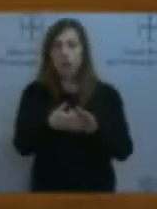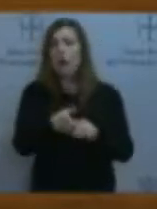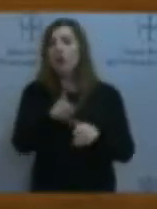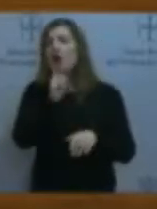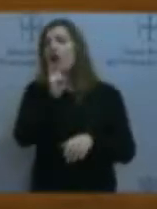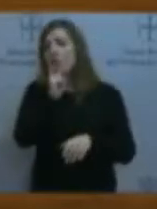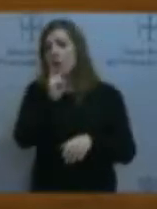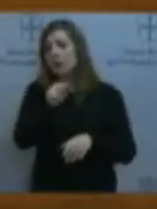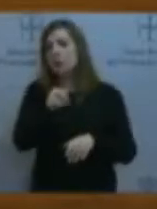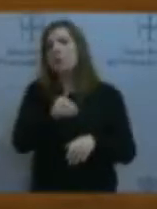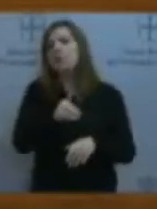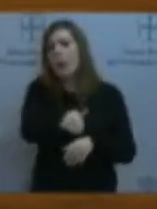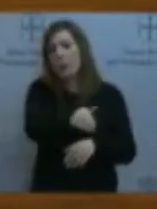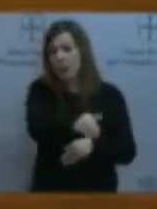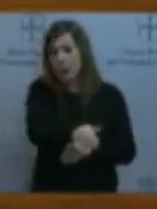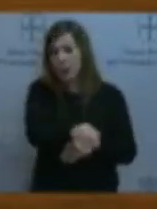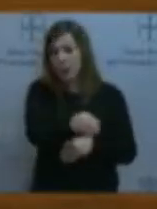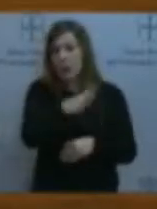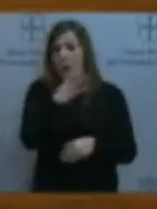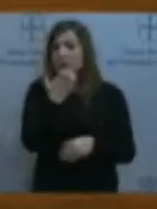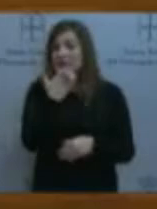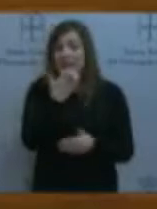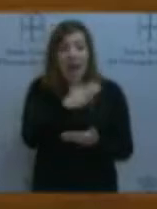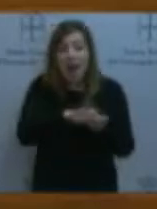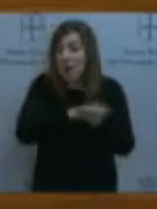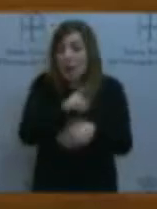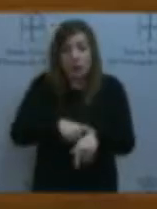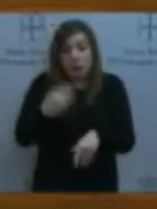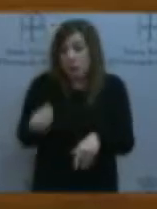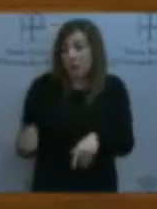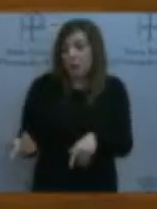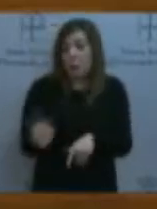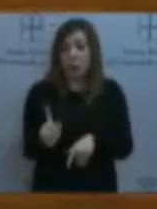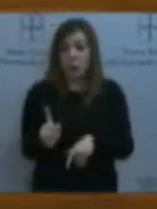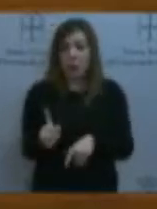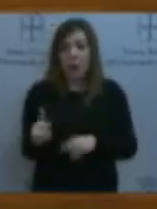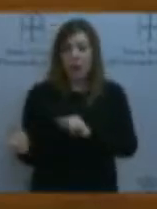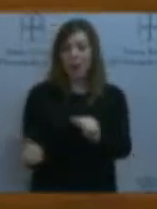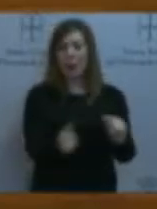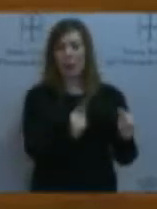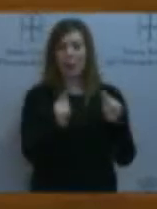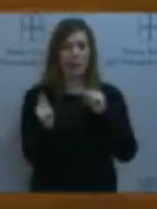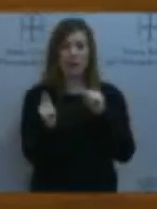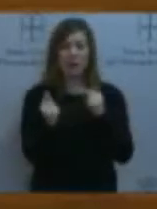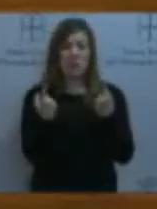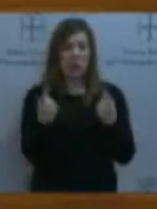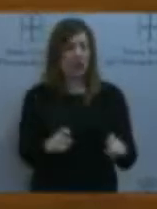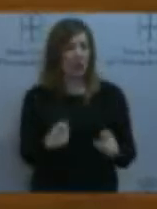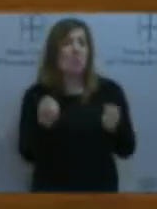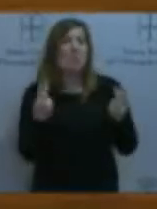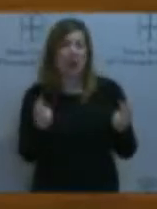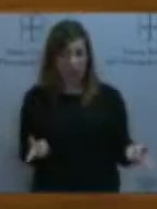del cuánto, porque si no se hablase de ambas cosas al mismo tiempo, este debate sería absolutamente innecesario. Cualquier